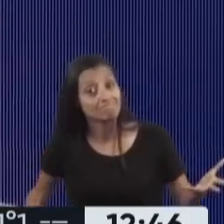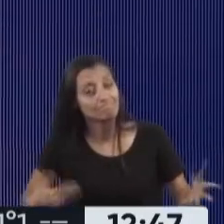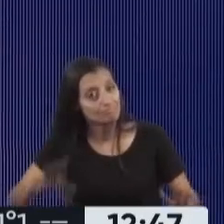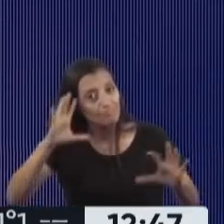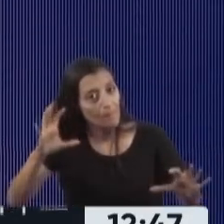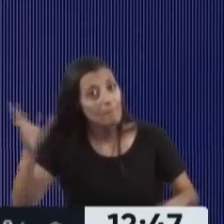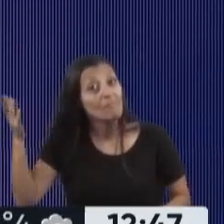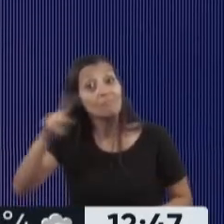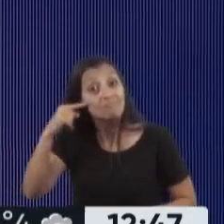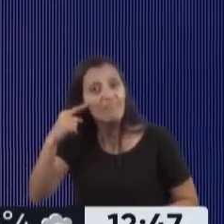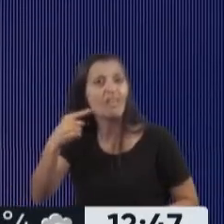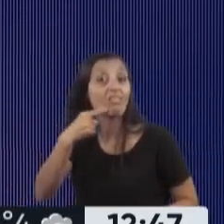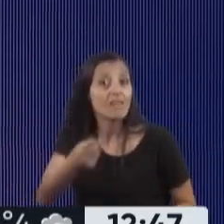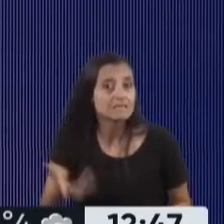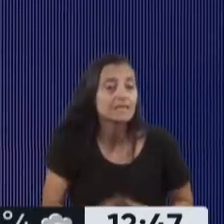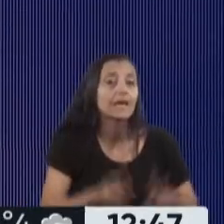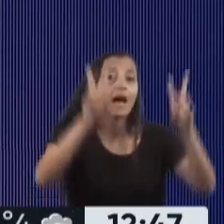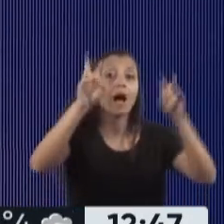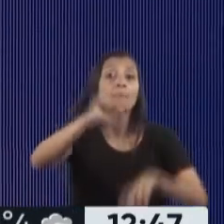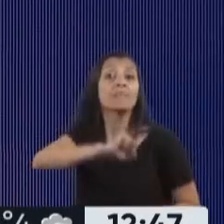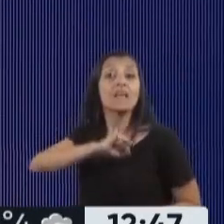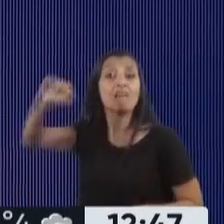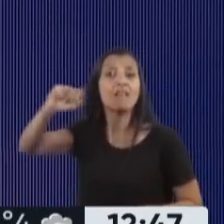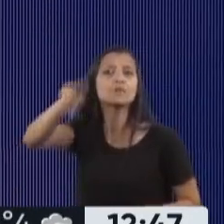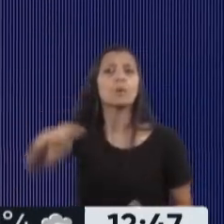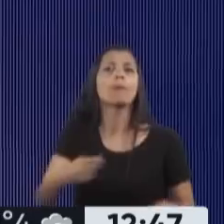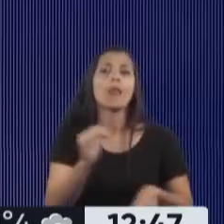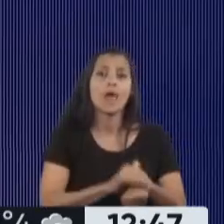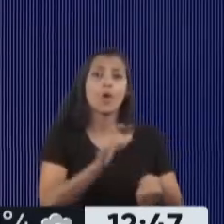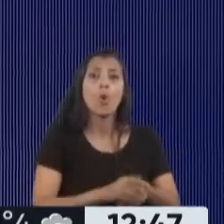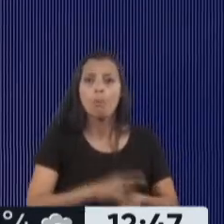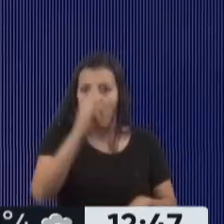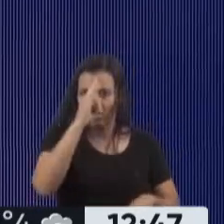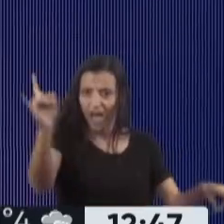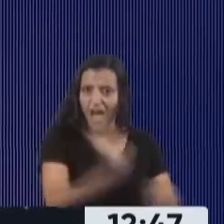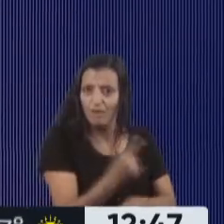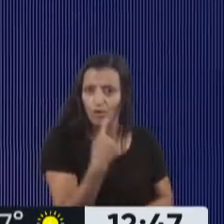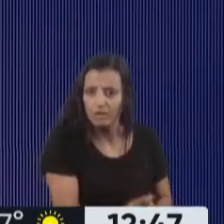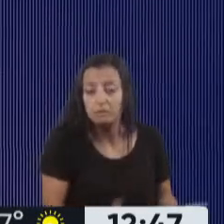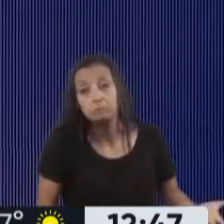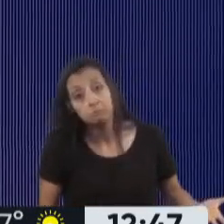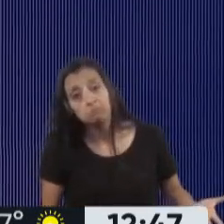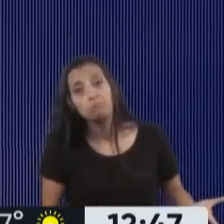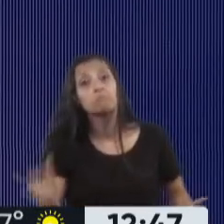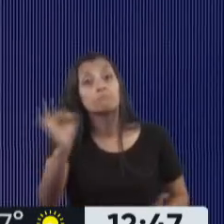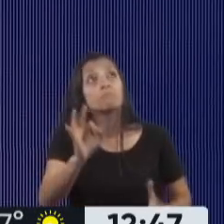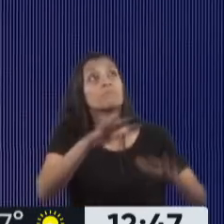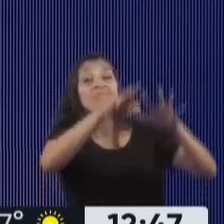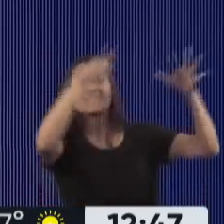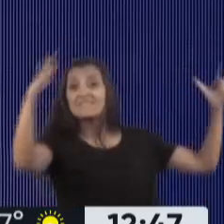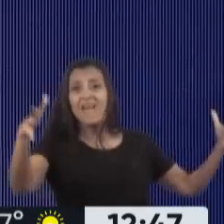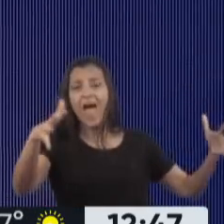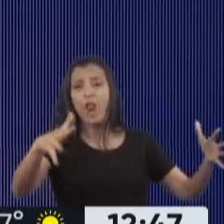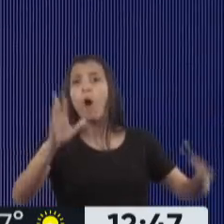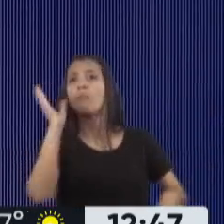que decía que la inflación la producen los diablos. La fuerza del cielo los mató a